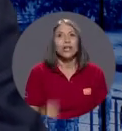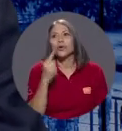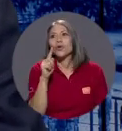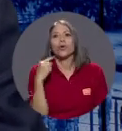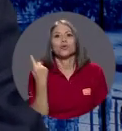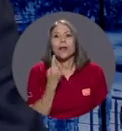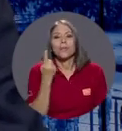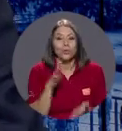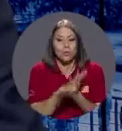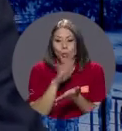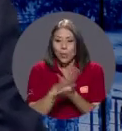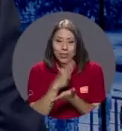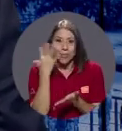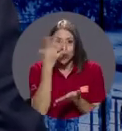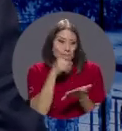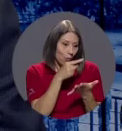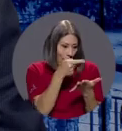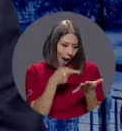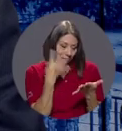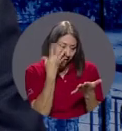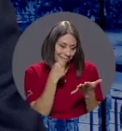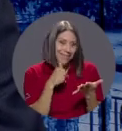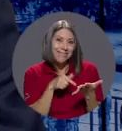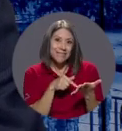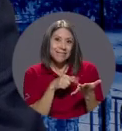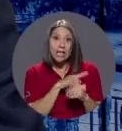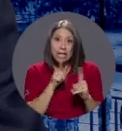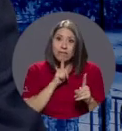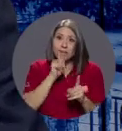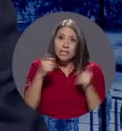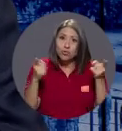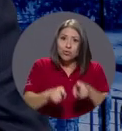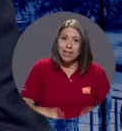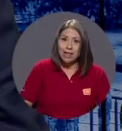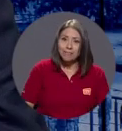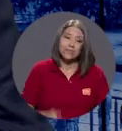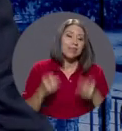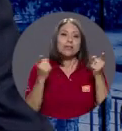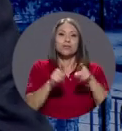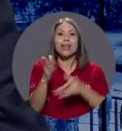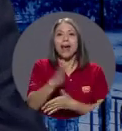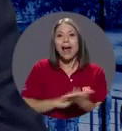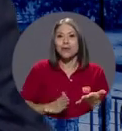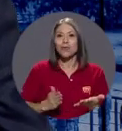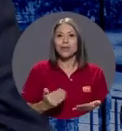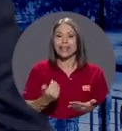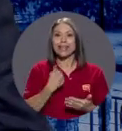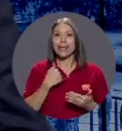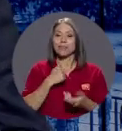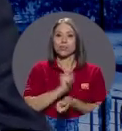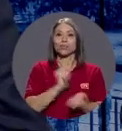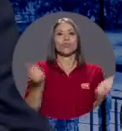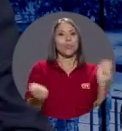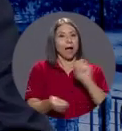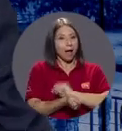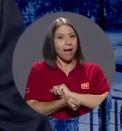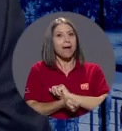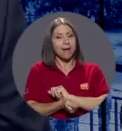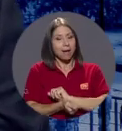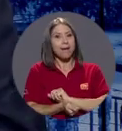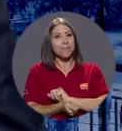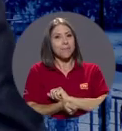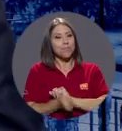que no sea nada más un documento muy bonito, sino que realmente que suceda algo, que tengamos un